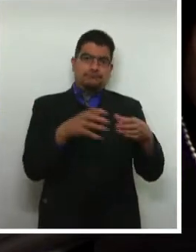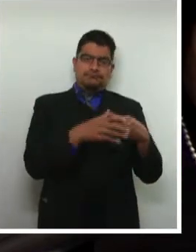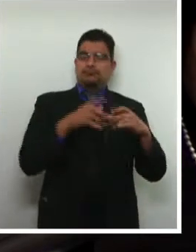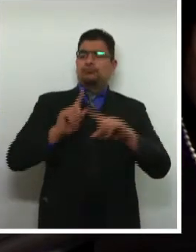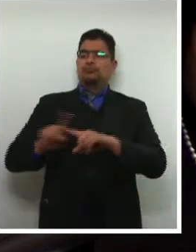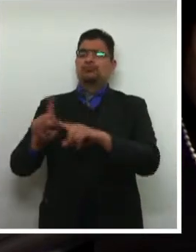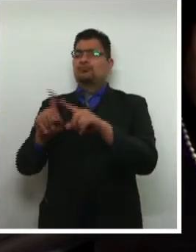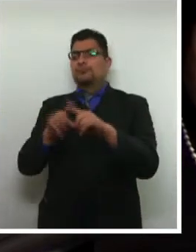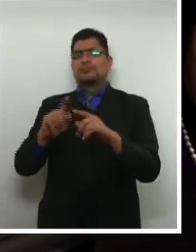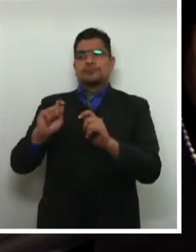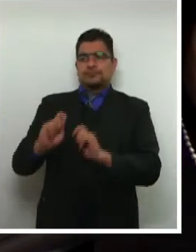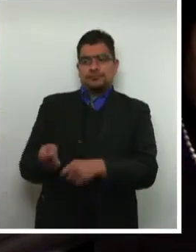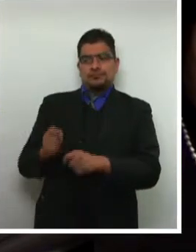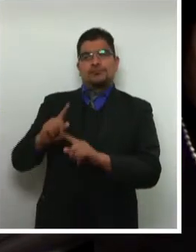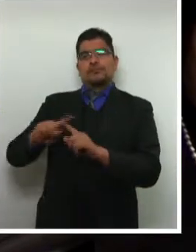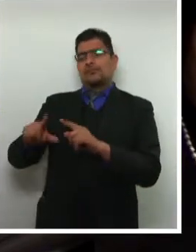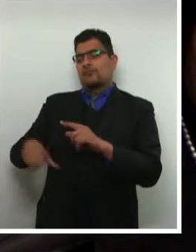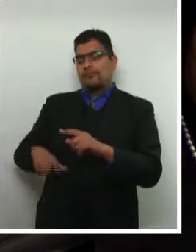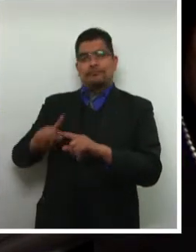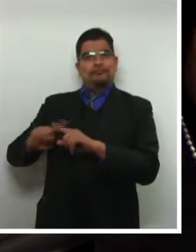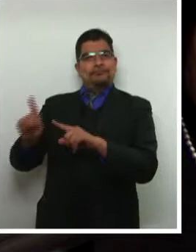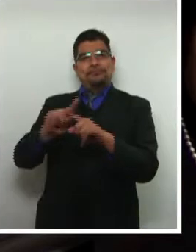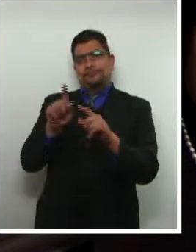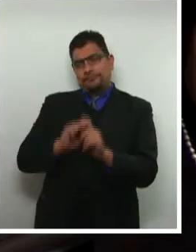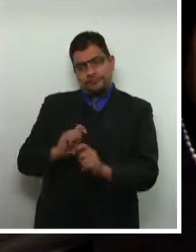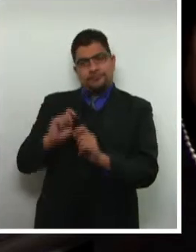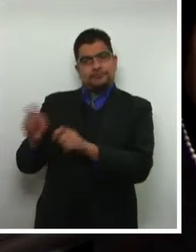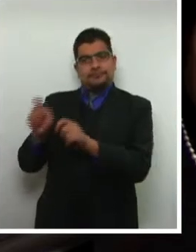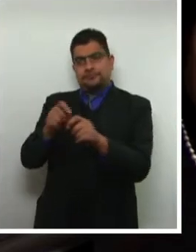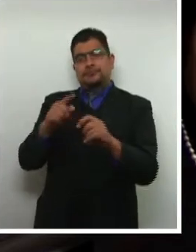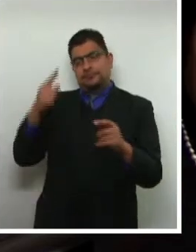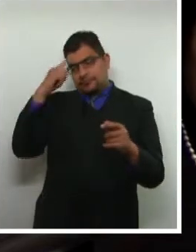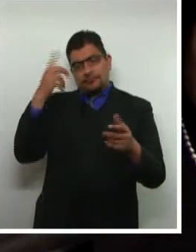ser facultad de los gobiernos para ser